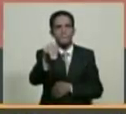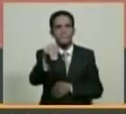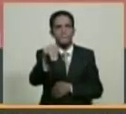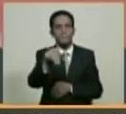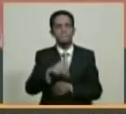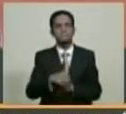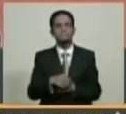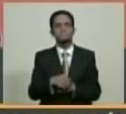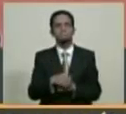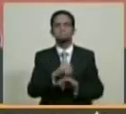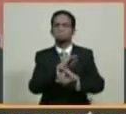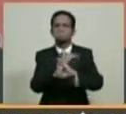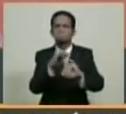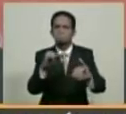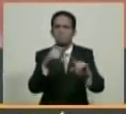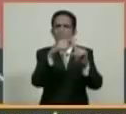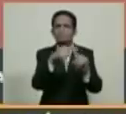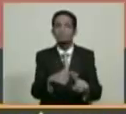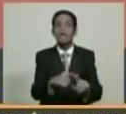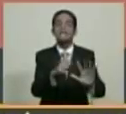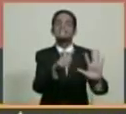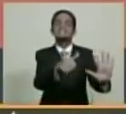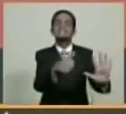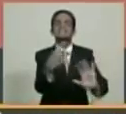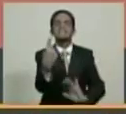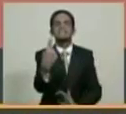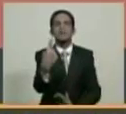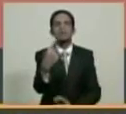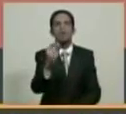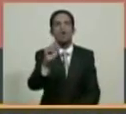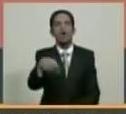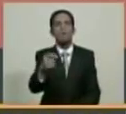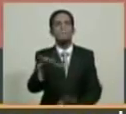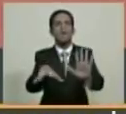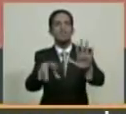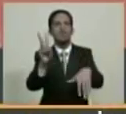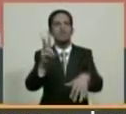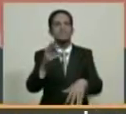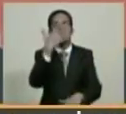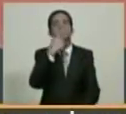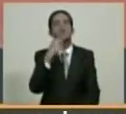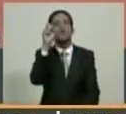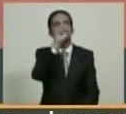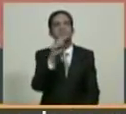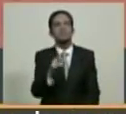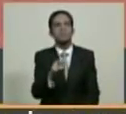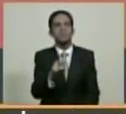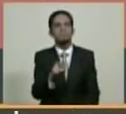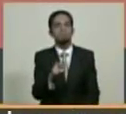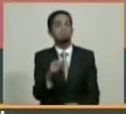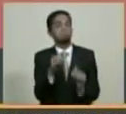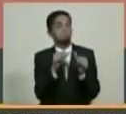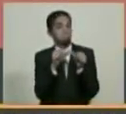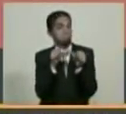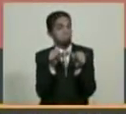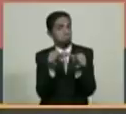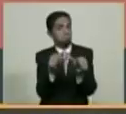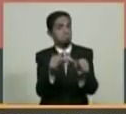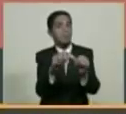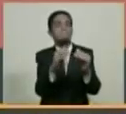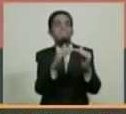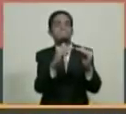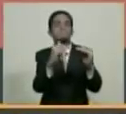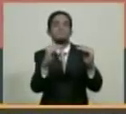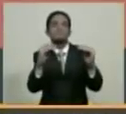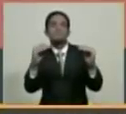en 61 bolívares soberanos, 61,12 bolívares soberanos. Sigue estable, sigue